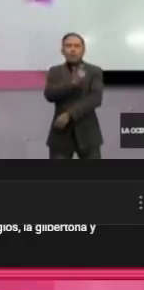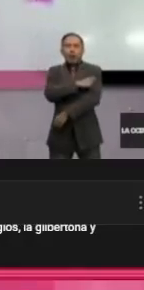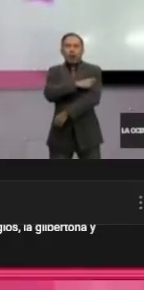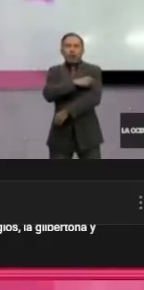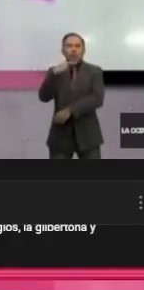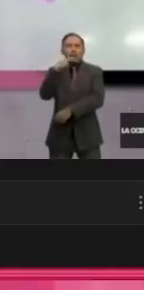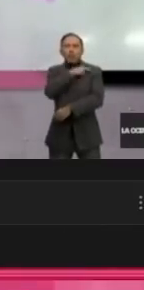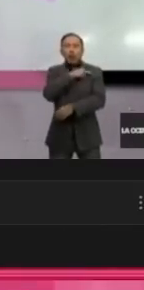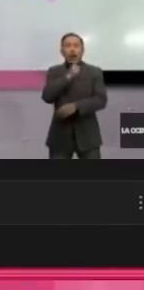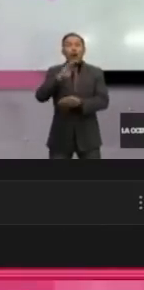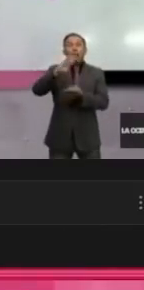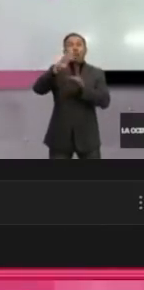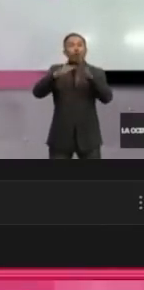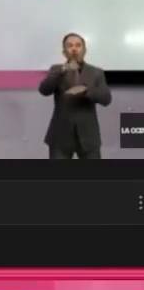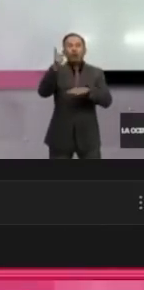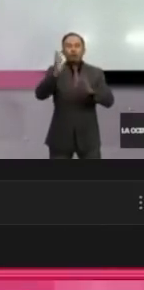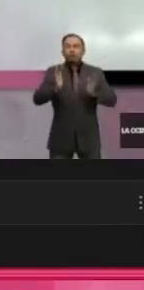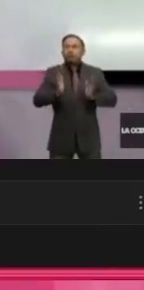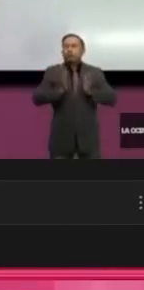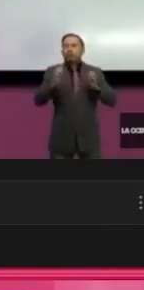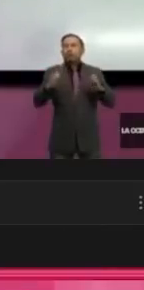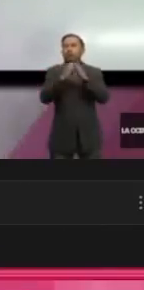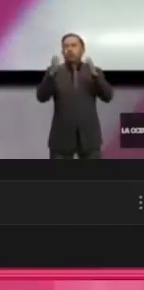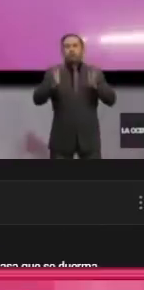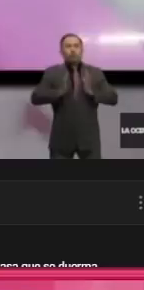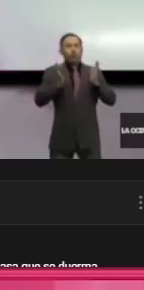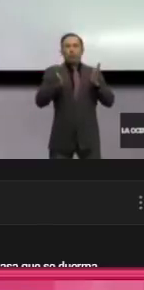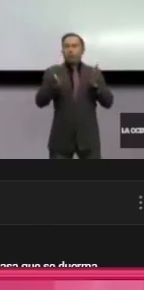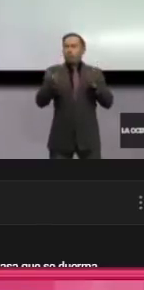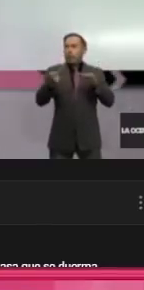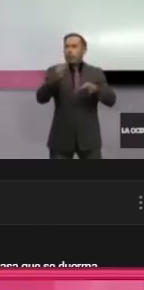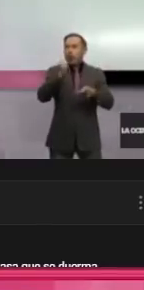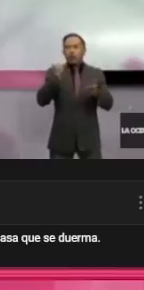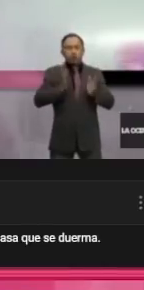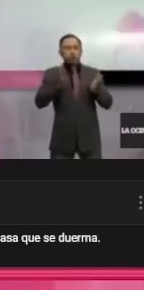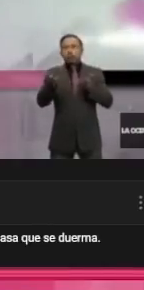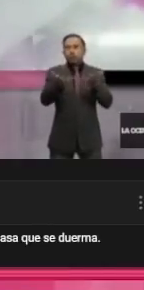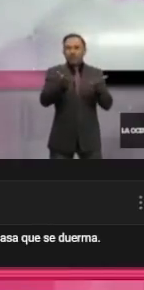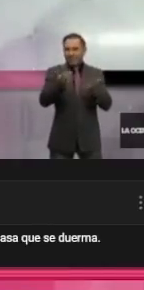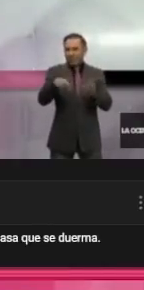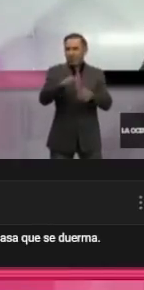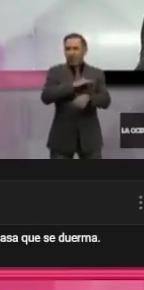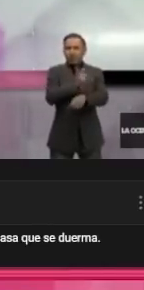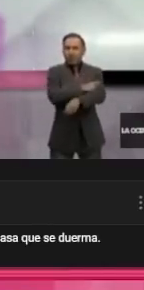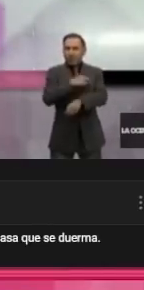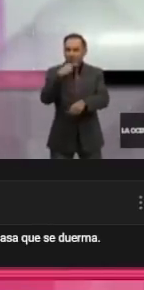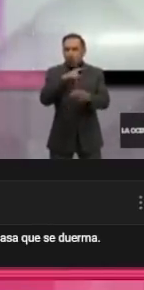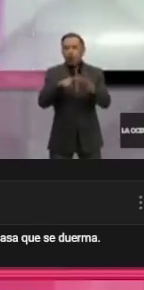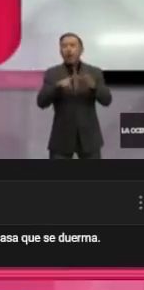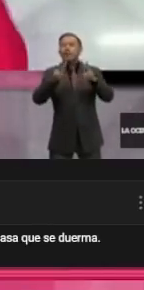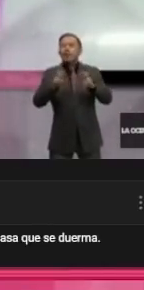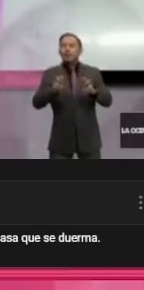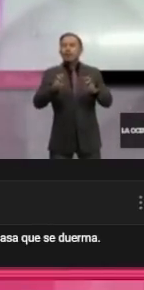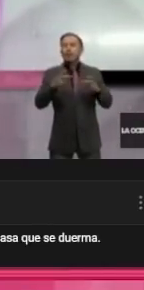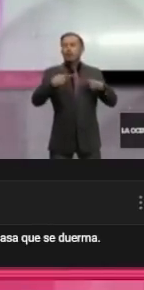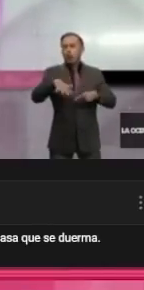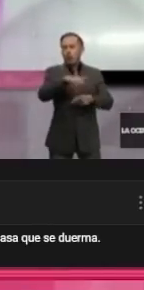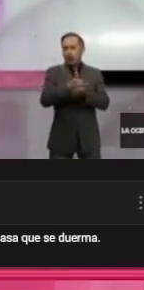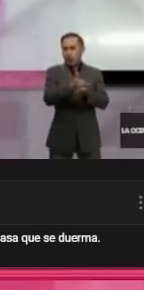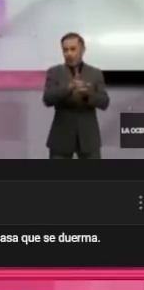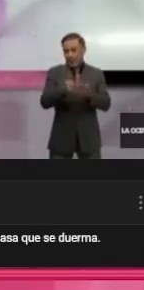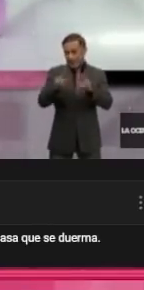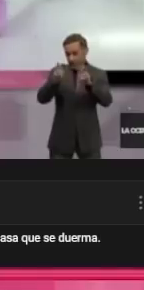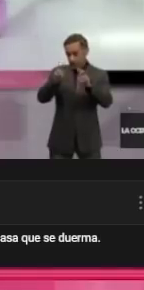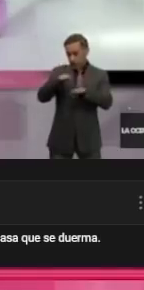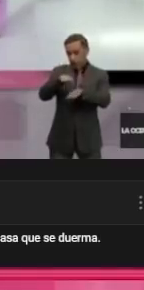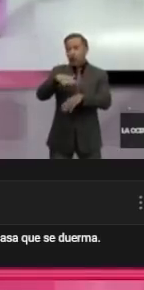nadie en el mundo estaba preparado, y el tema de los programas sociales. Quisiera enfocarme en el tema del combate a la corrupción. Aquí el señor que